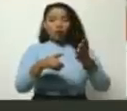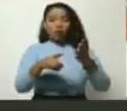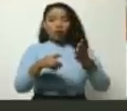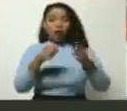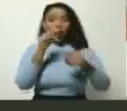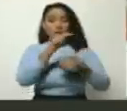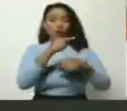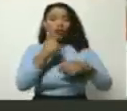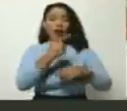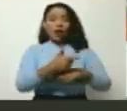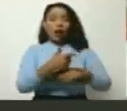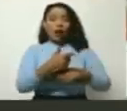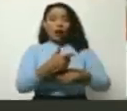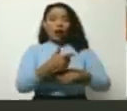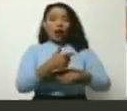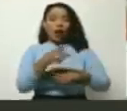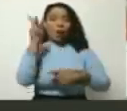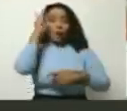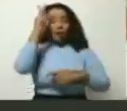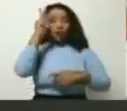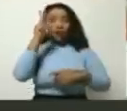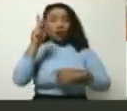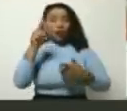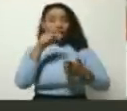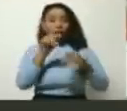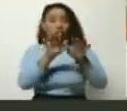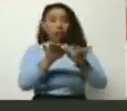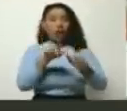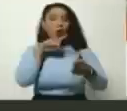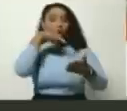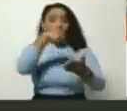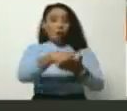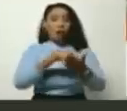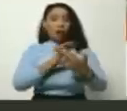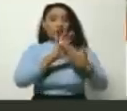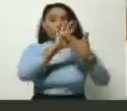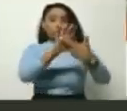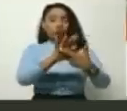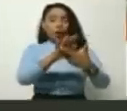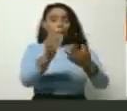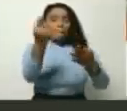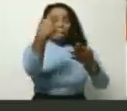notificarán al facilitador por escrito el nombre de sus representantes.